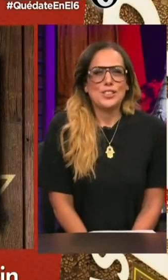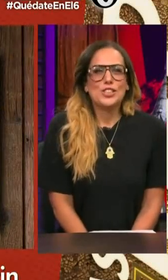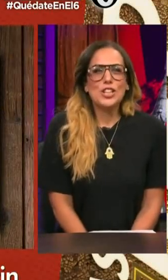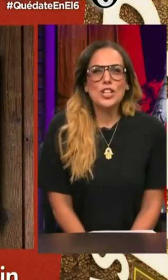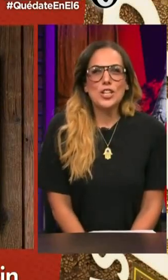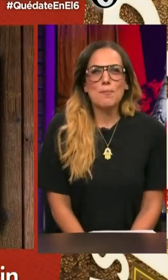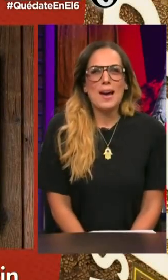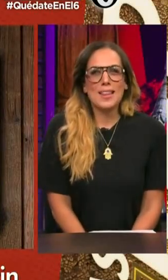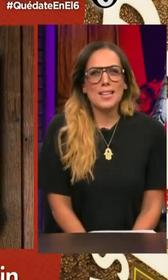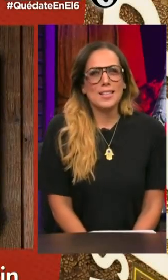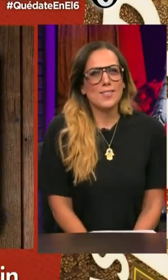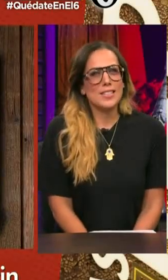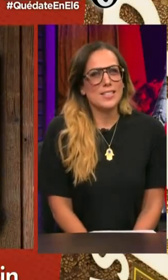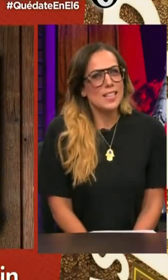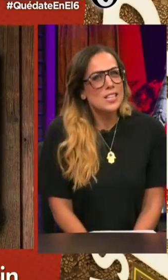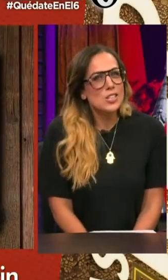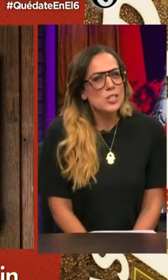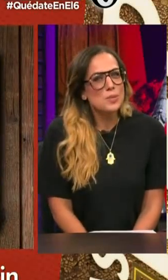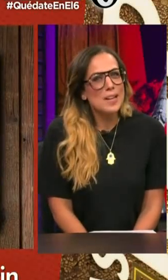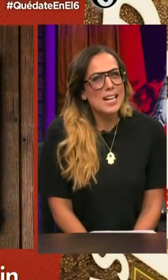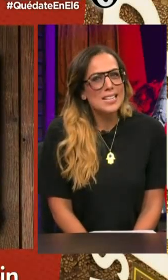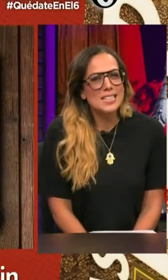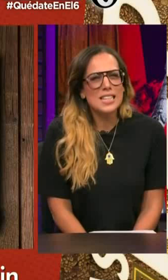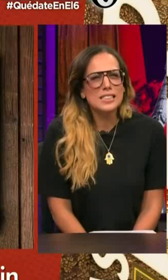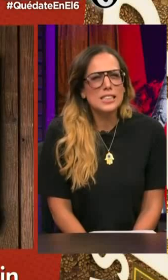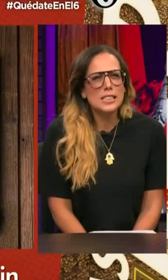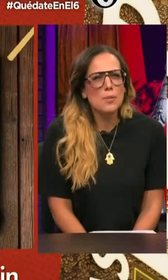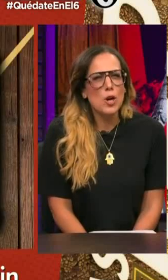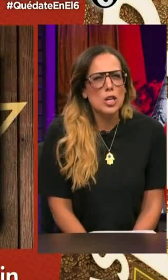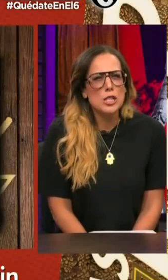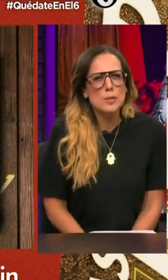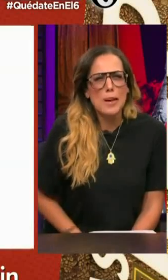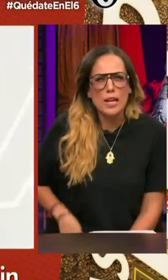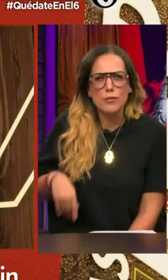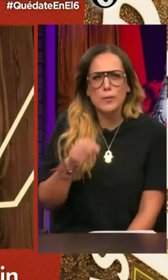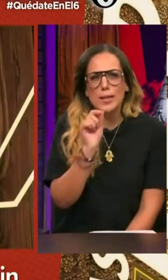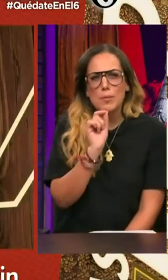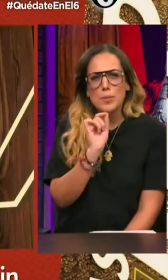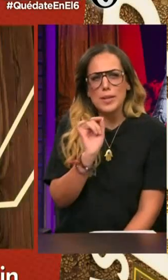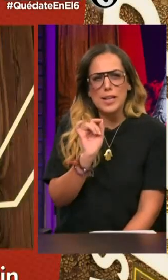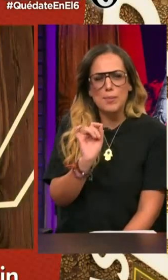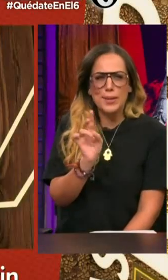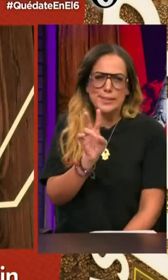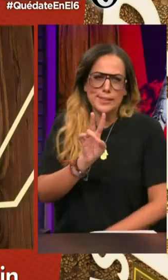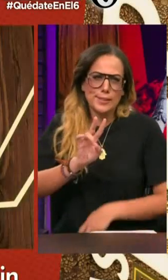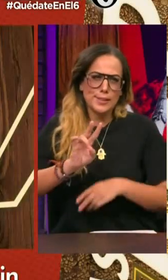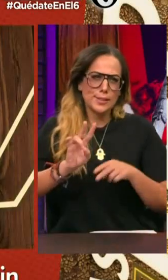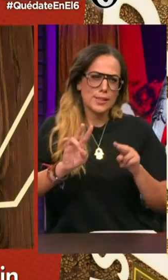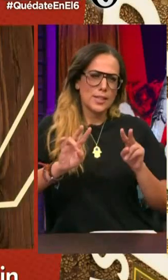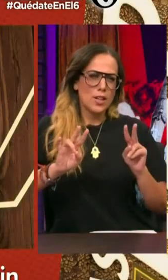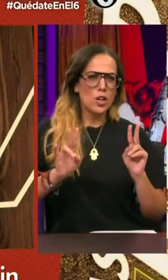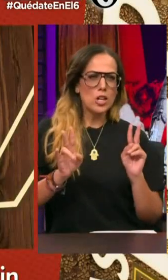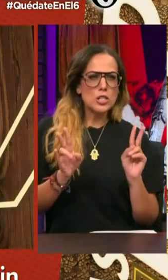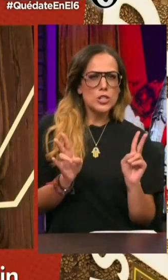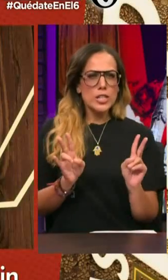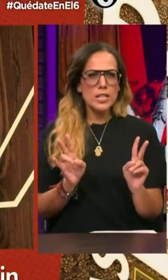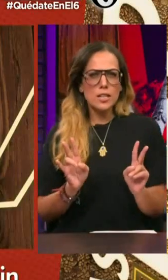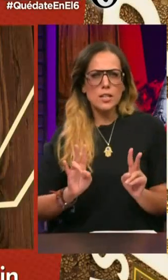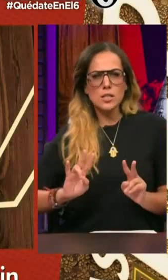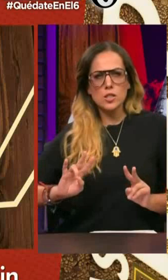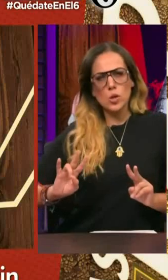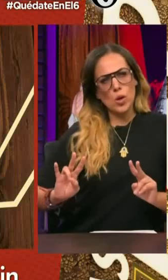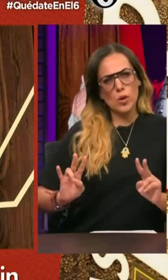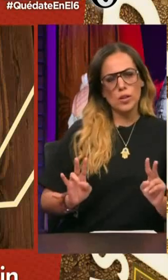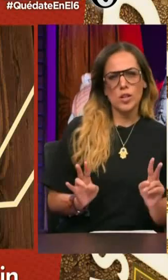se reúnen? Yo digo que Biden lleve inciensos, velas y tantita mois para que fumen la pipa de la paz. Así es, efectivamente, porque estos dos son de